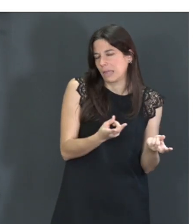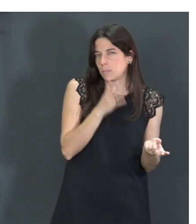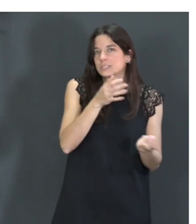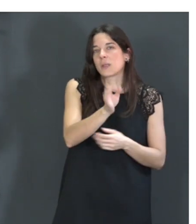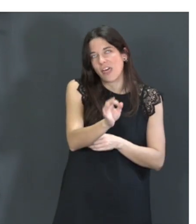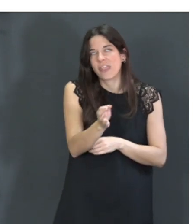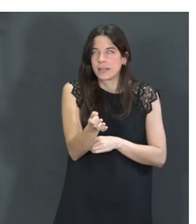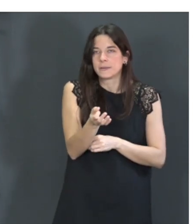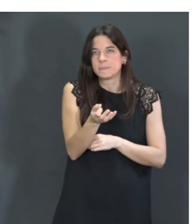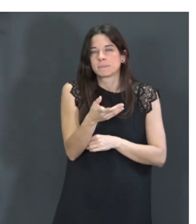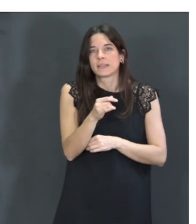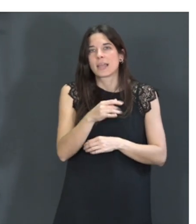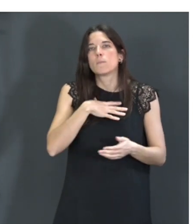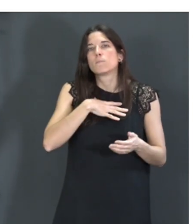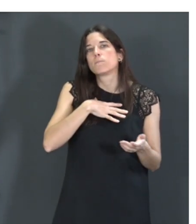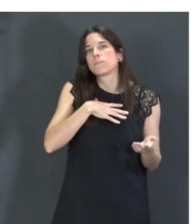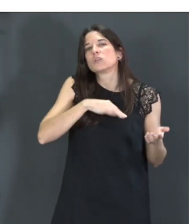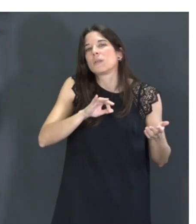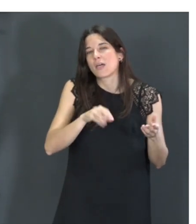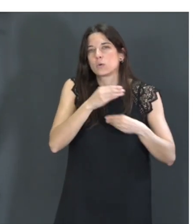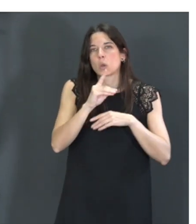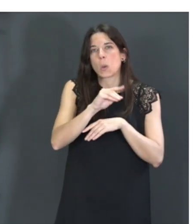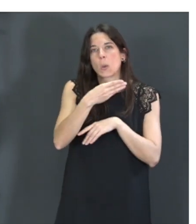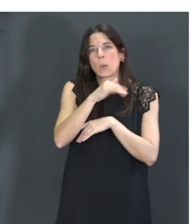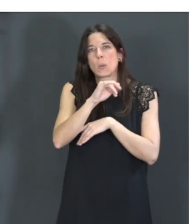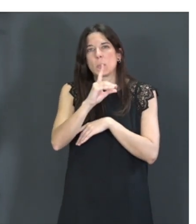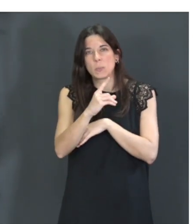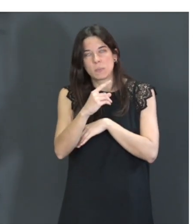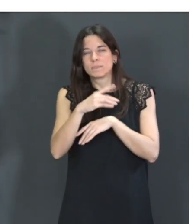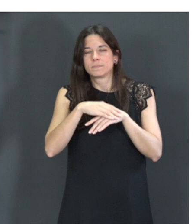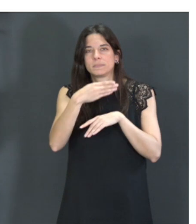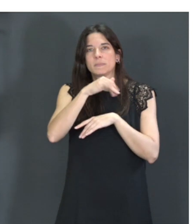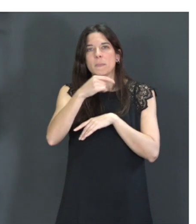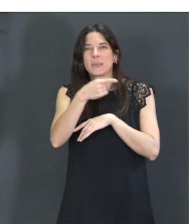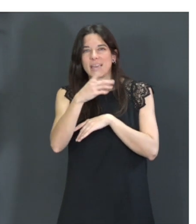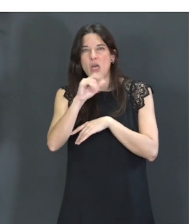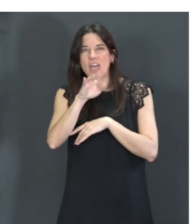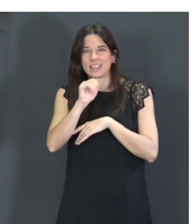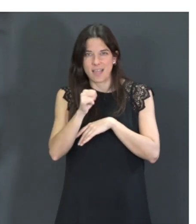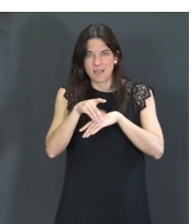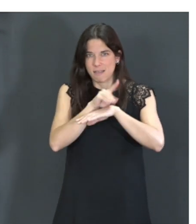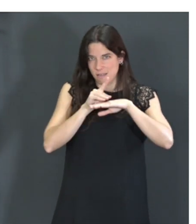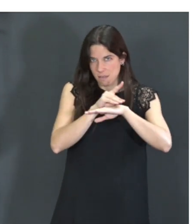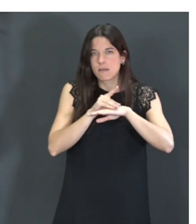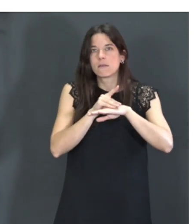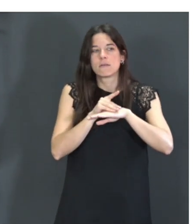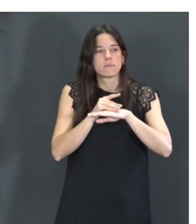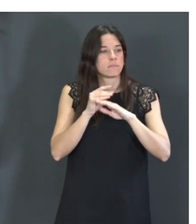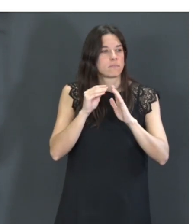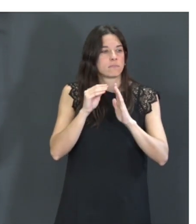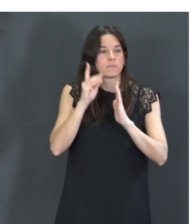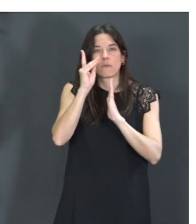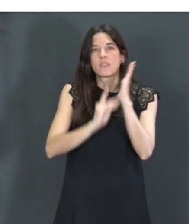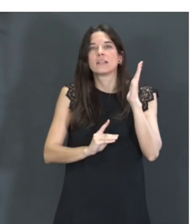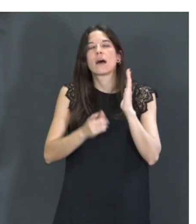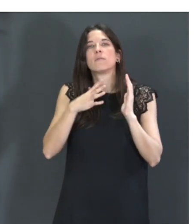mucha potencialidad del uso del Big Data para obtener, para conseguir resultados